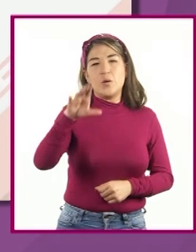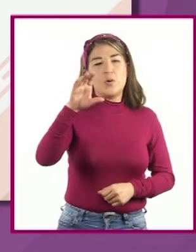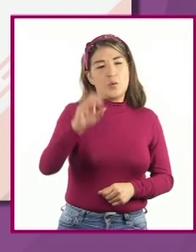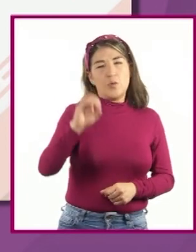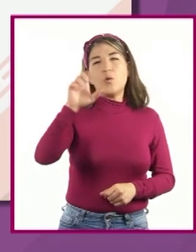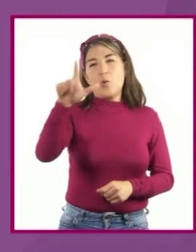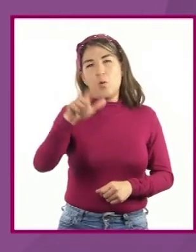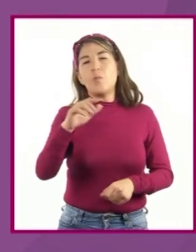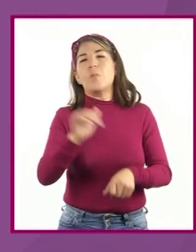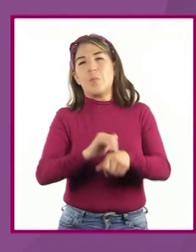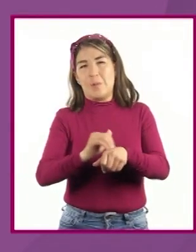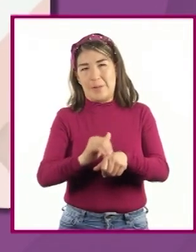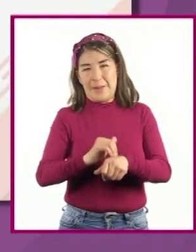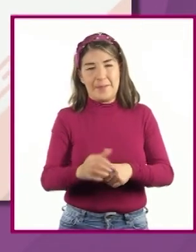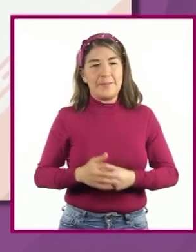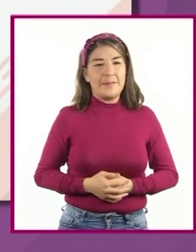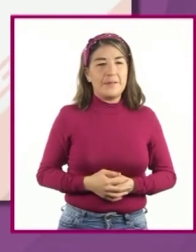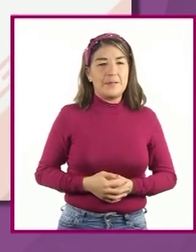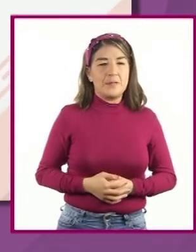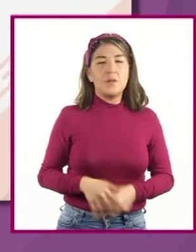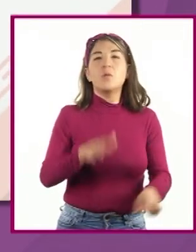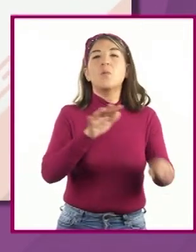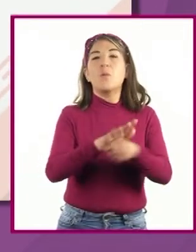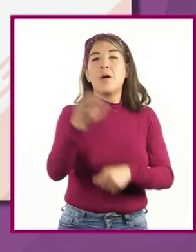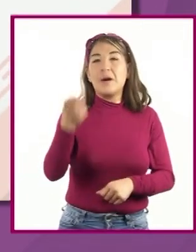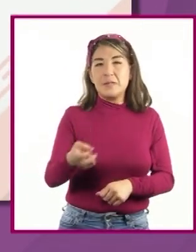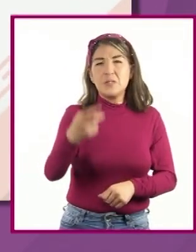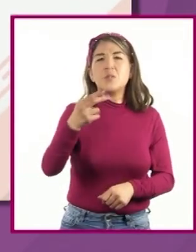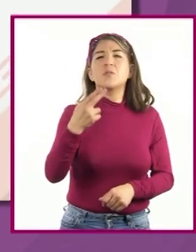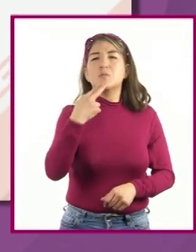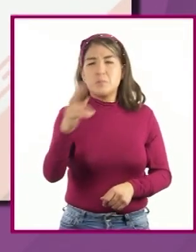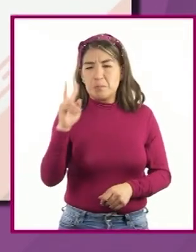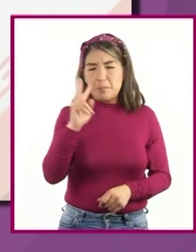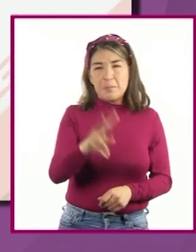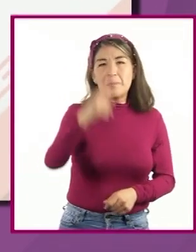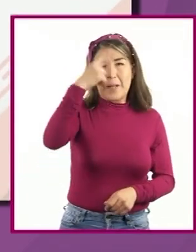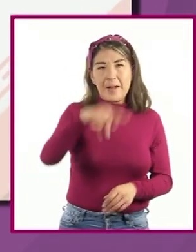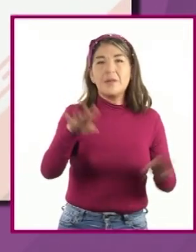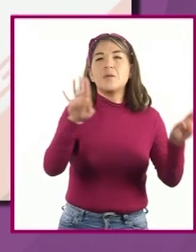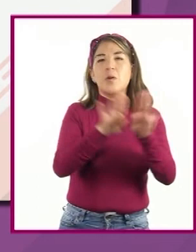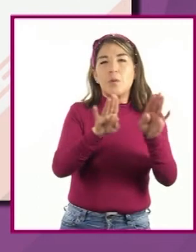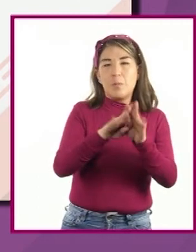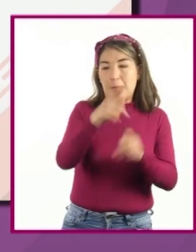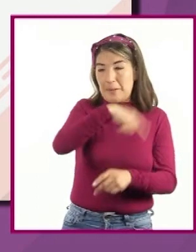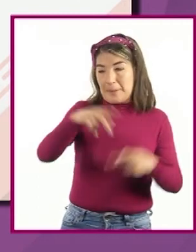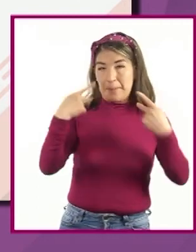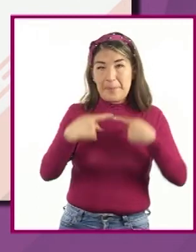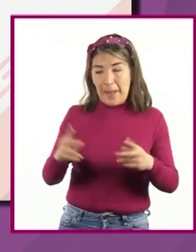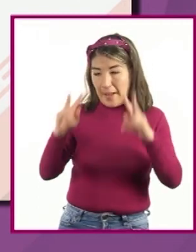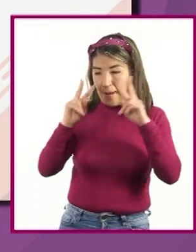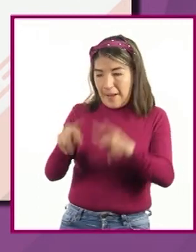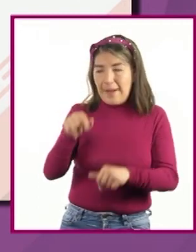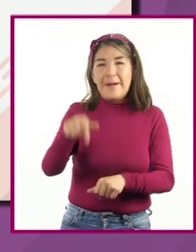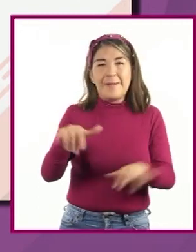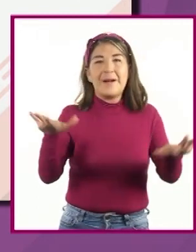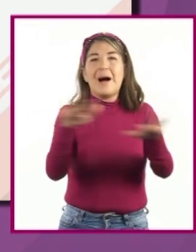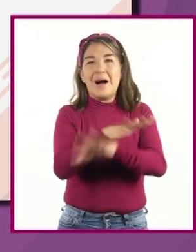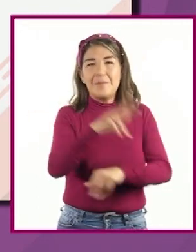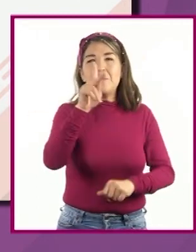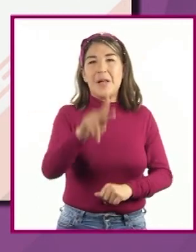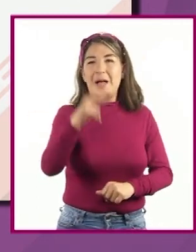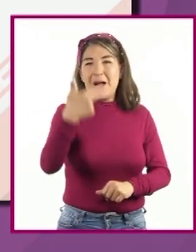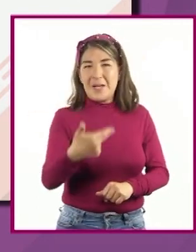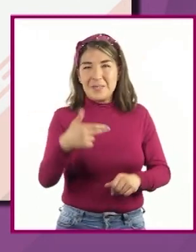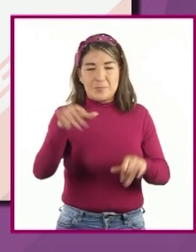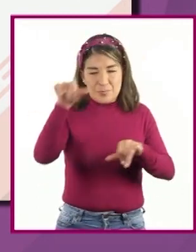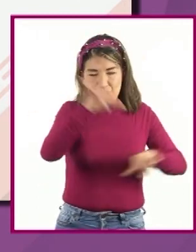o col morada. Un indicador se usa para la indicación visual del pH de una solución.